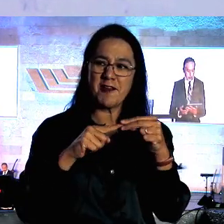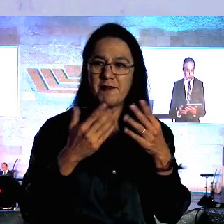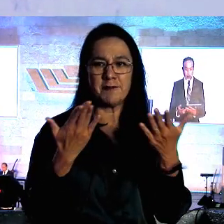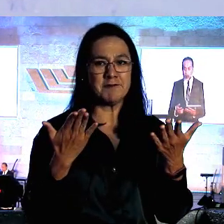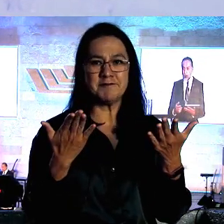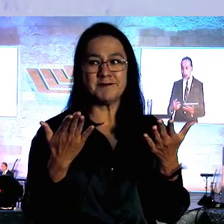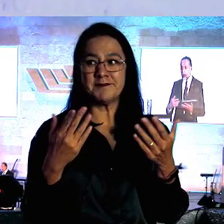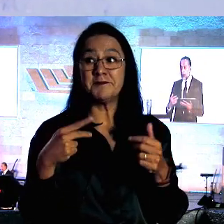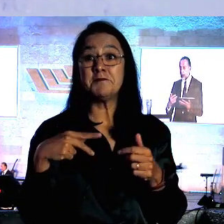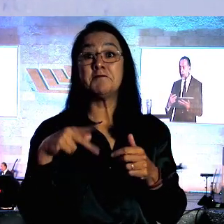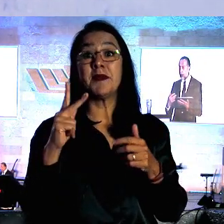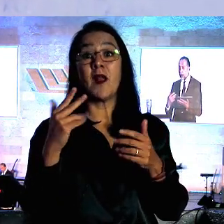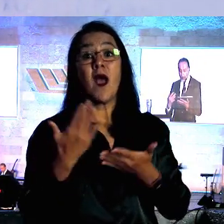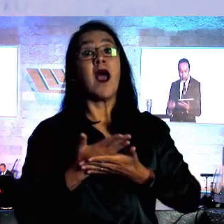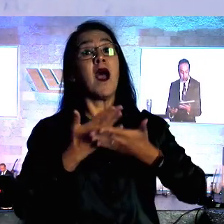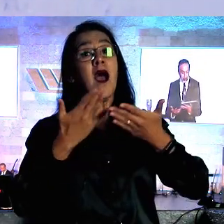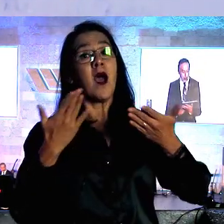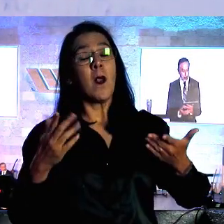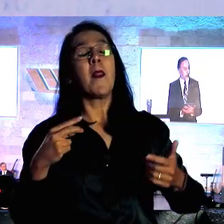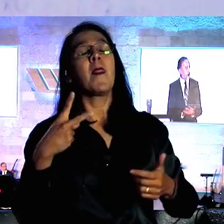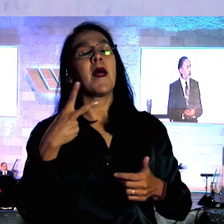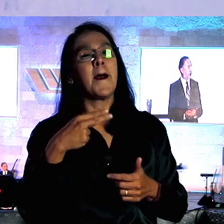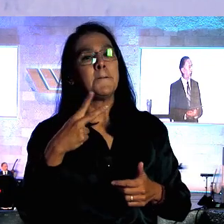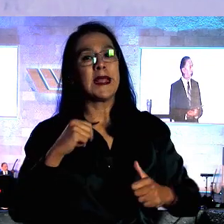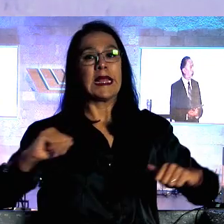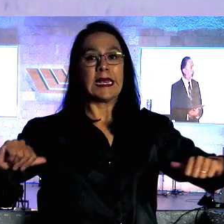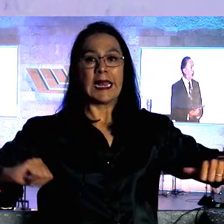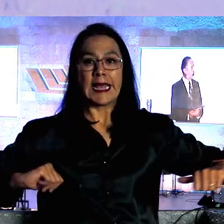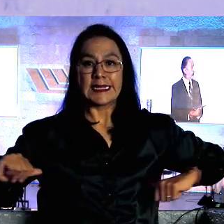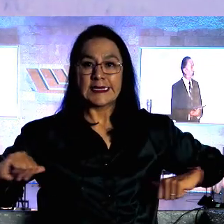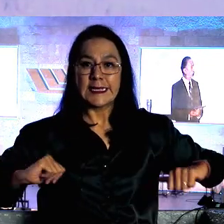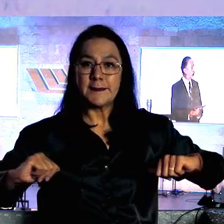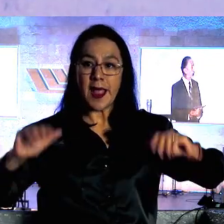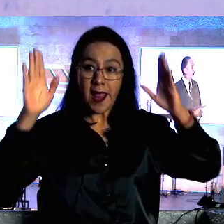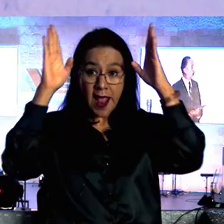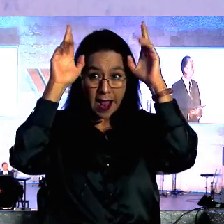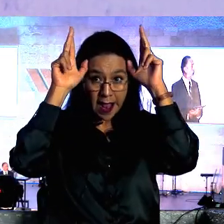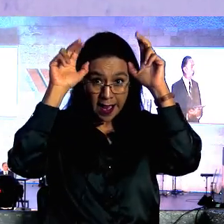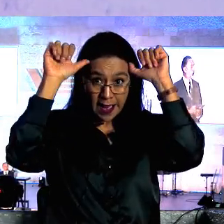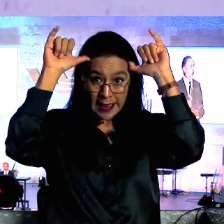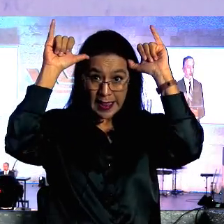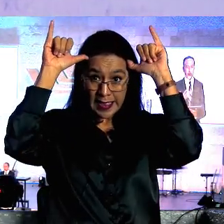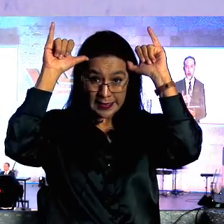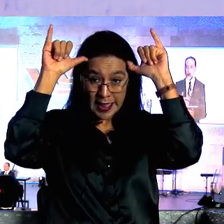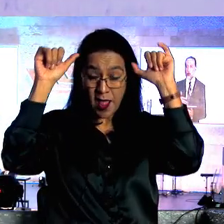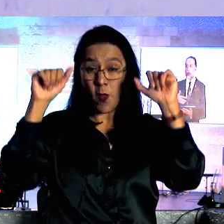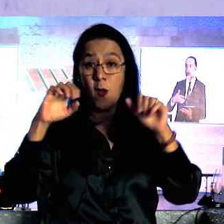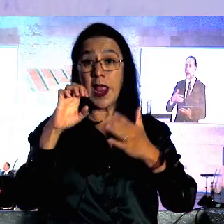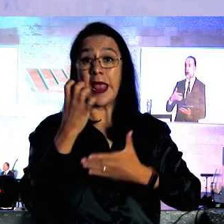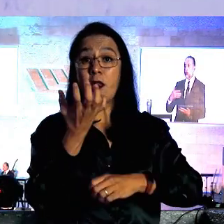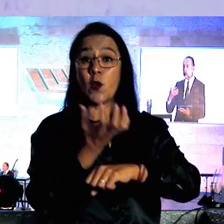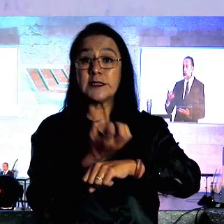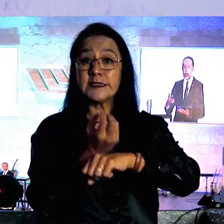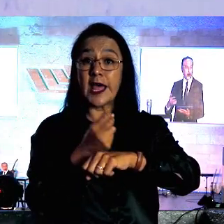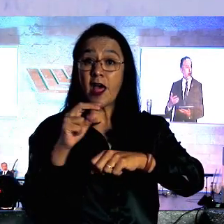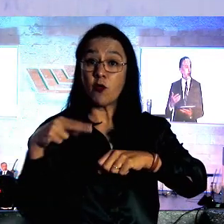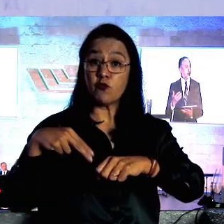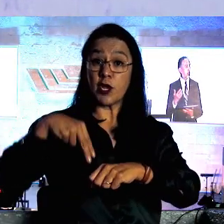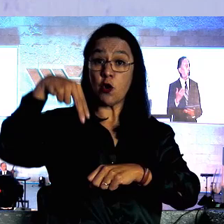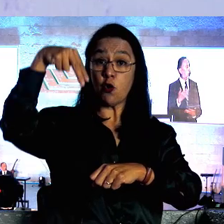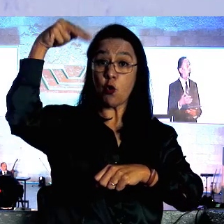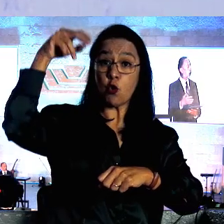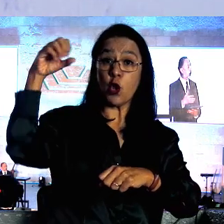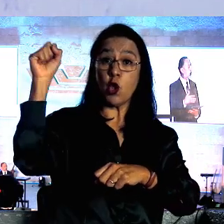Pero además la actividad ganadera es una tristeza. Los estados del norte como Sonora, Durango,